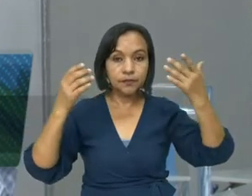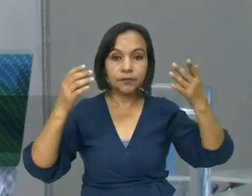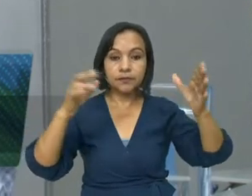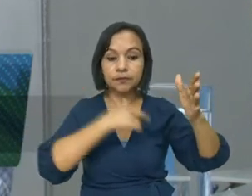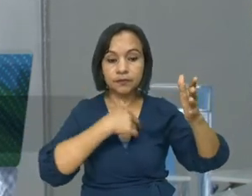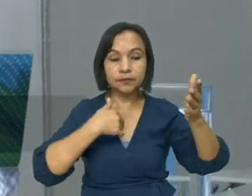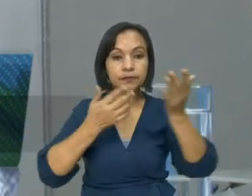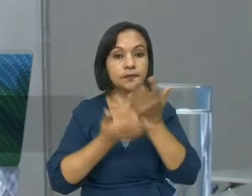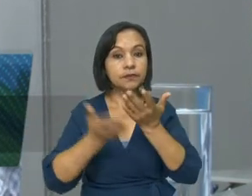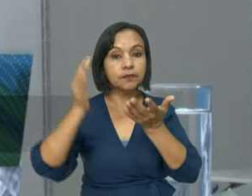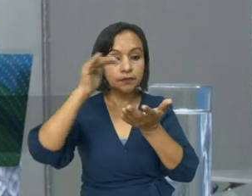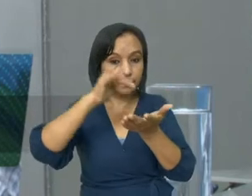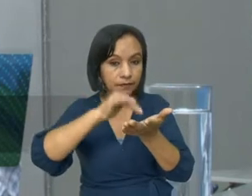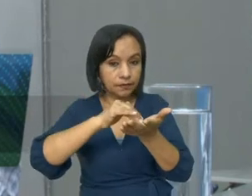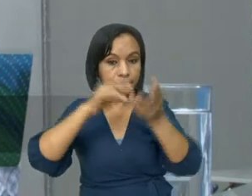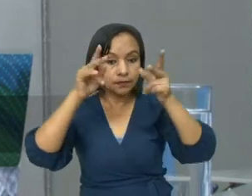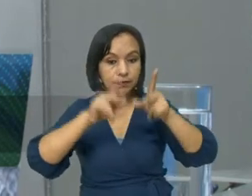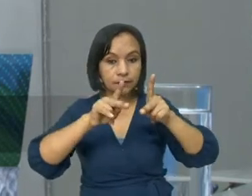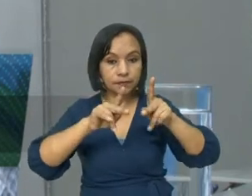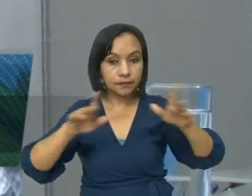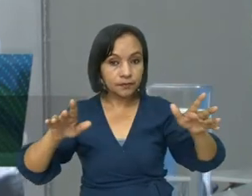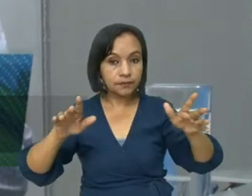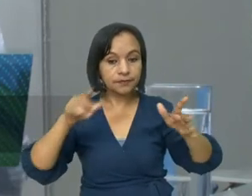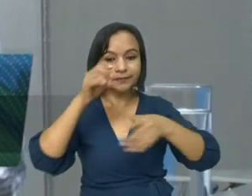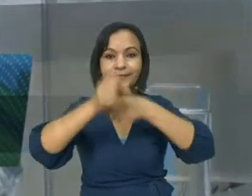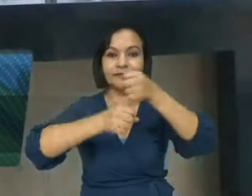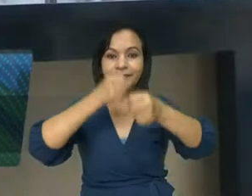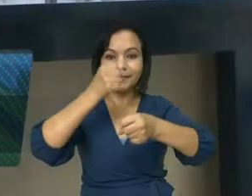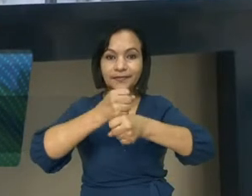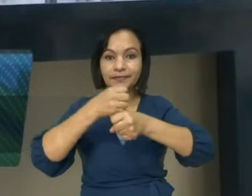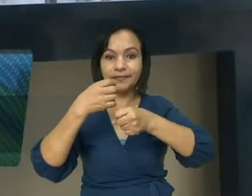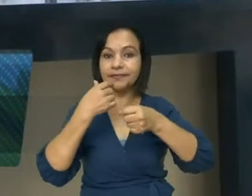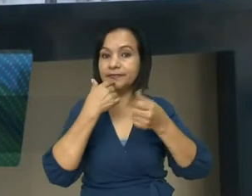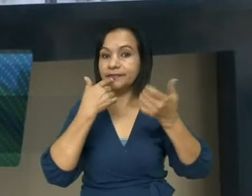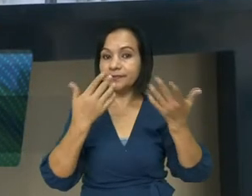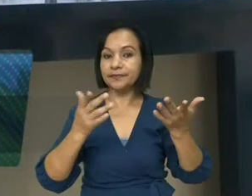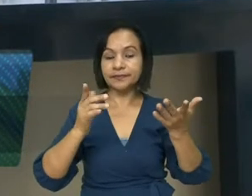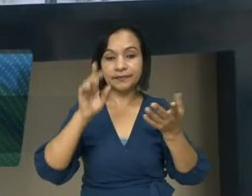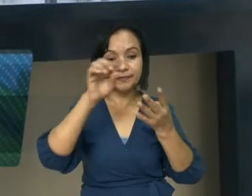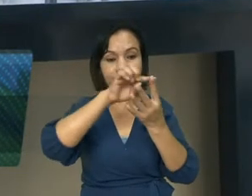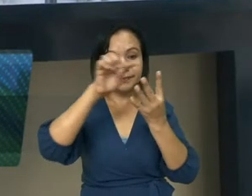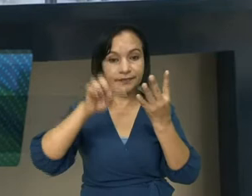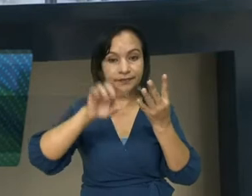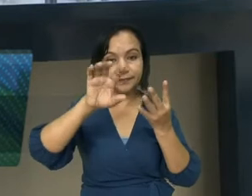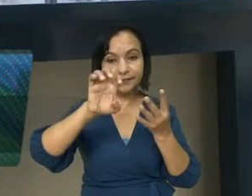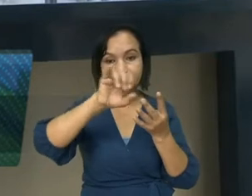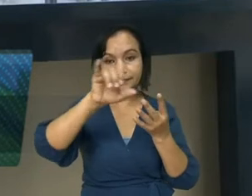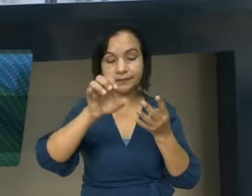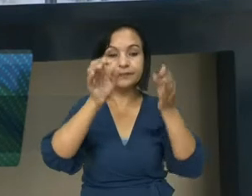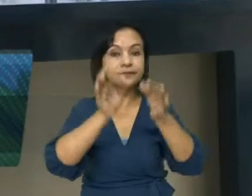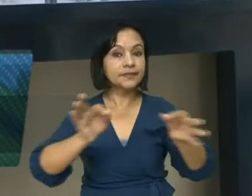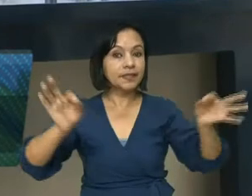estamos retomando, pues, para la planificación de este año, el cual también tiene cuatro ejes fundamentales.